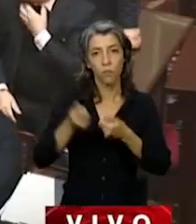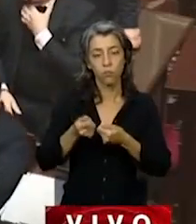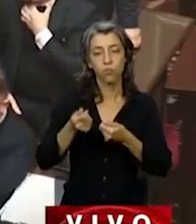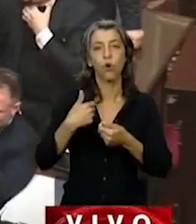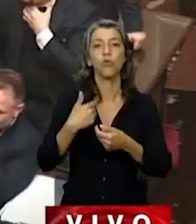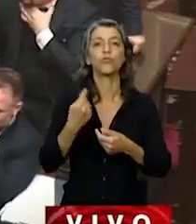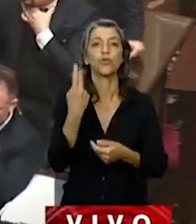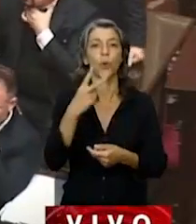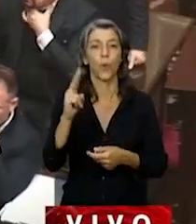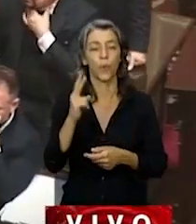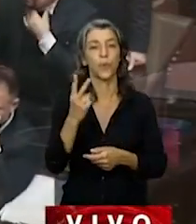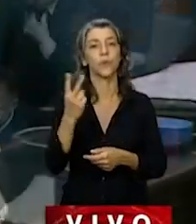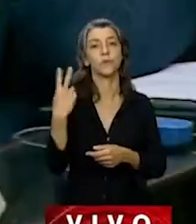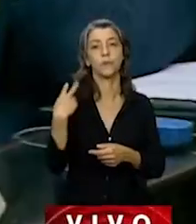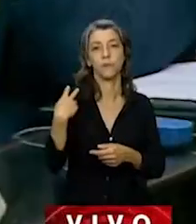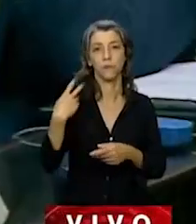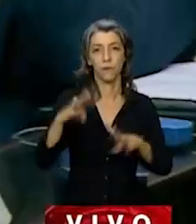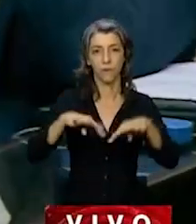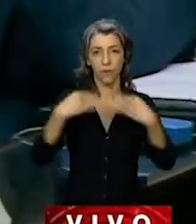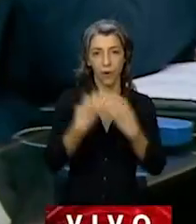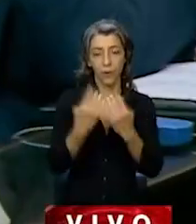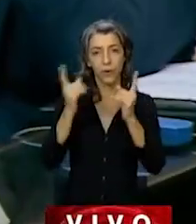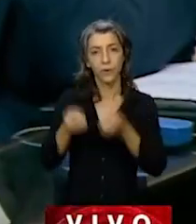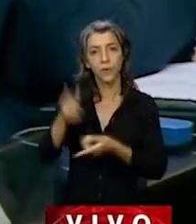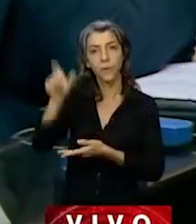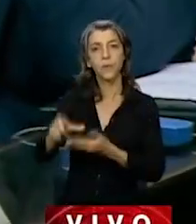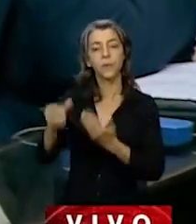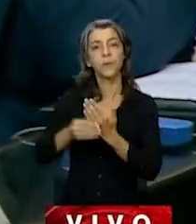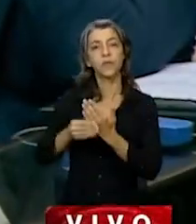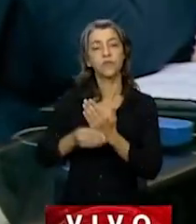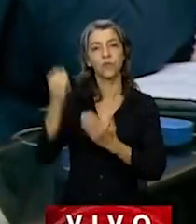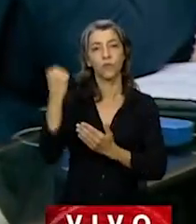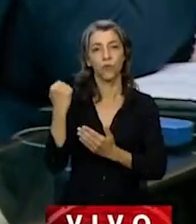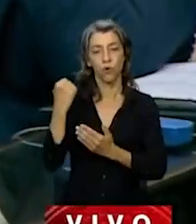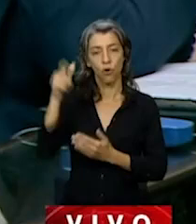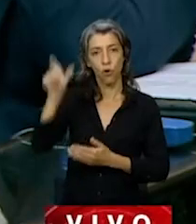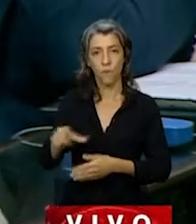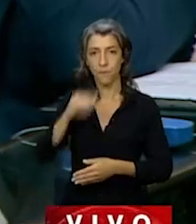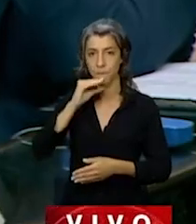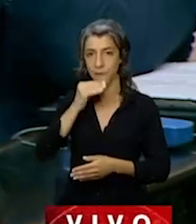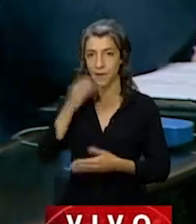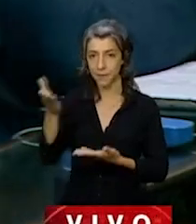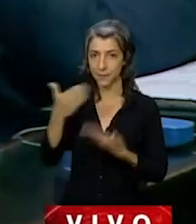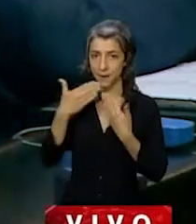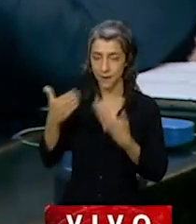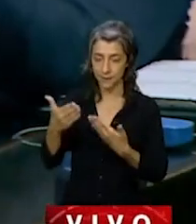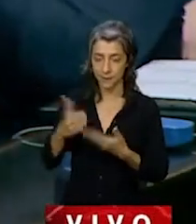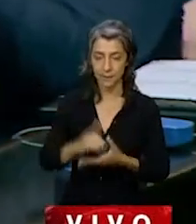vicejefe de gabinete y del señor ministro de Economía, el doctor Sergio Massa.